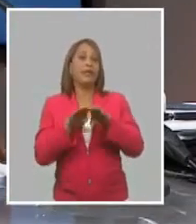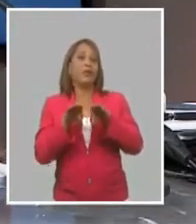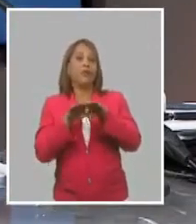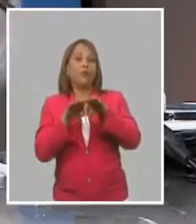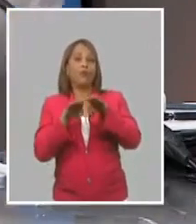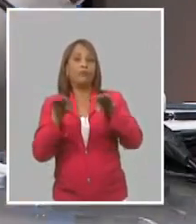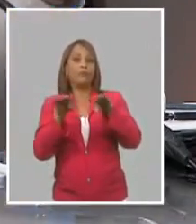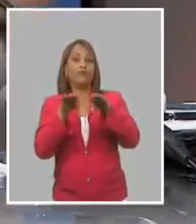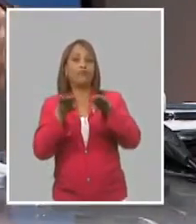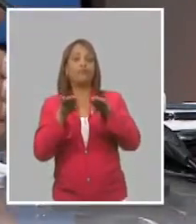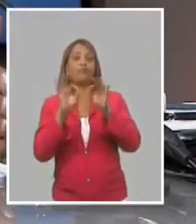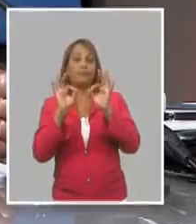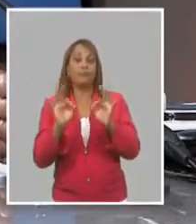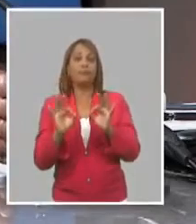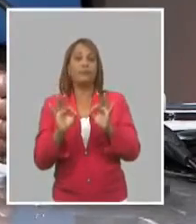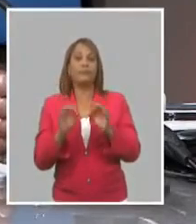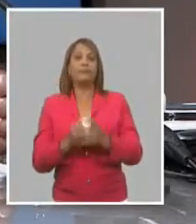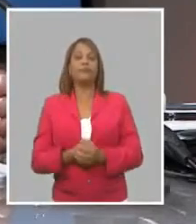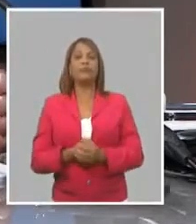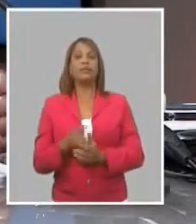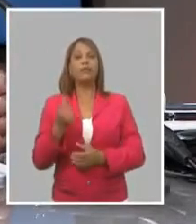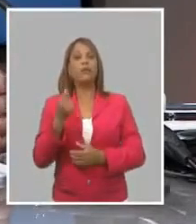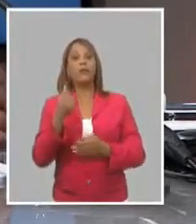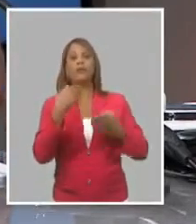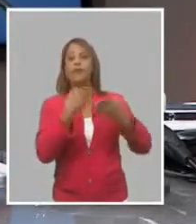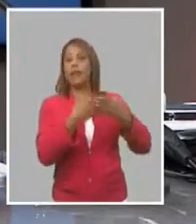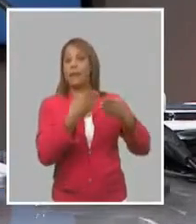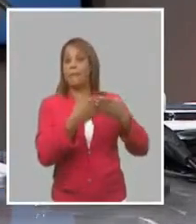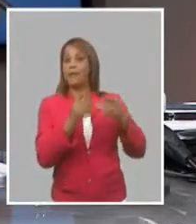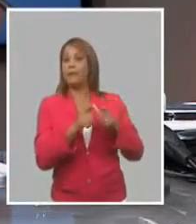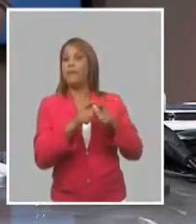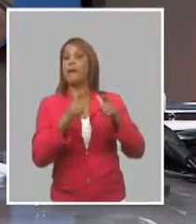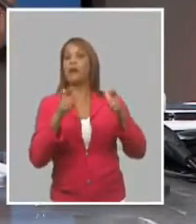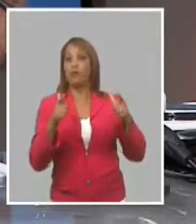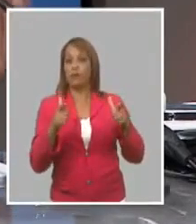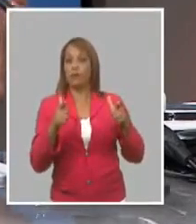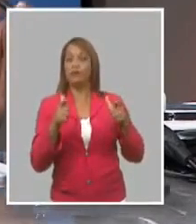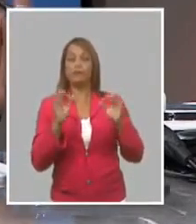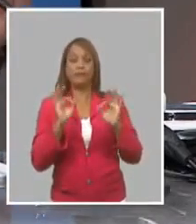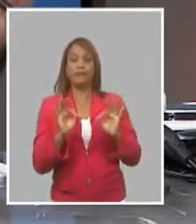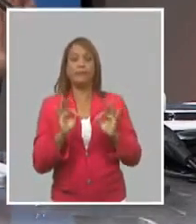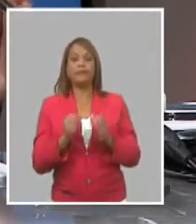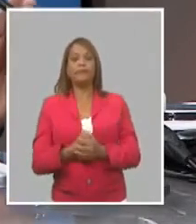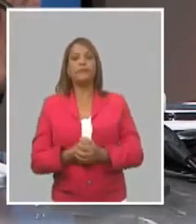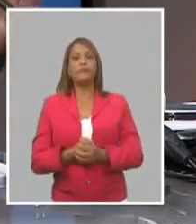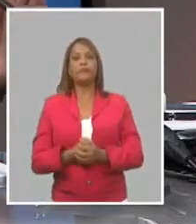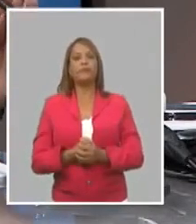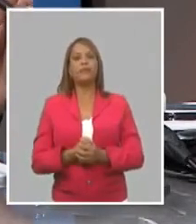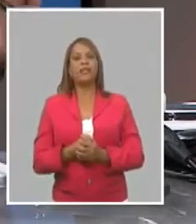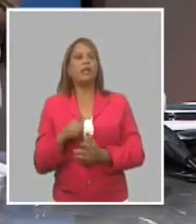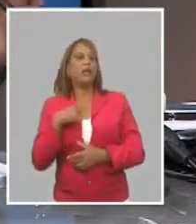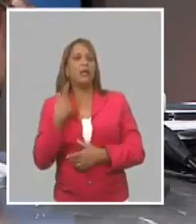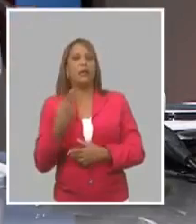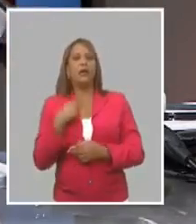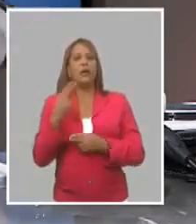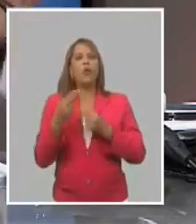inflación. Y estamos hablando de precios mayoristas. El tema es ¿cuánto se demora el incremento de precios